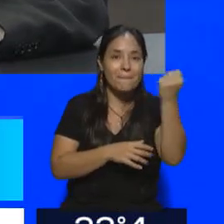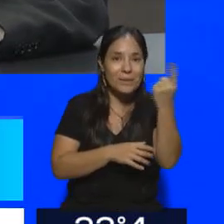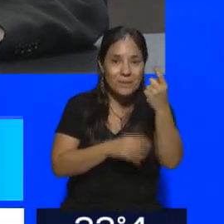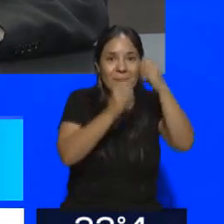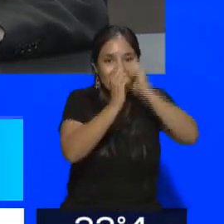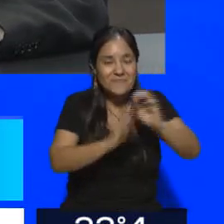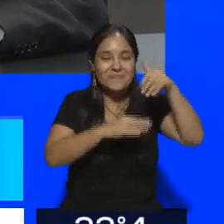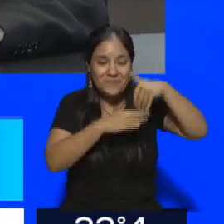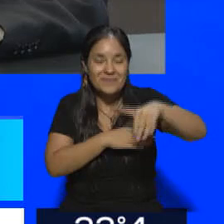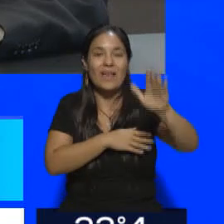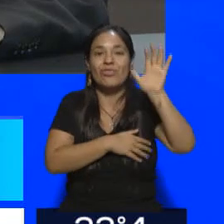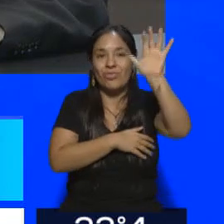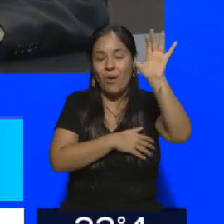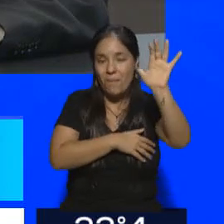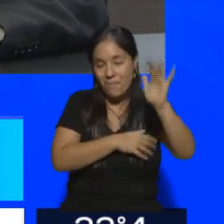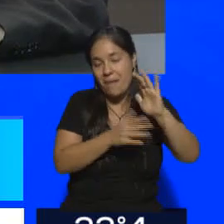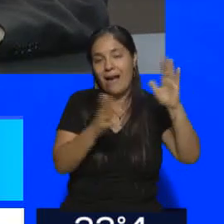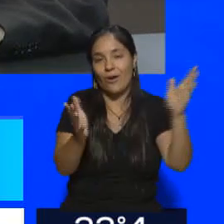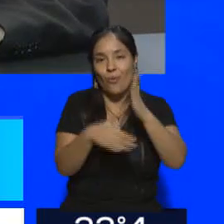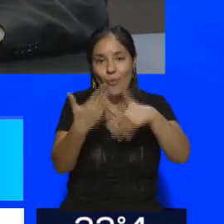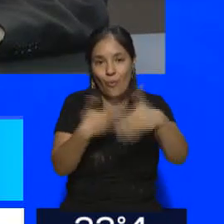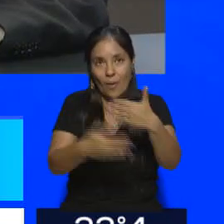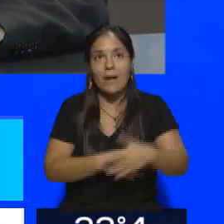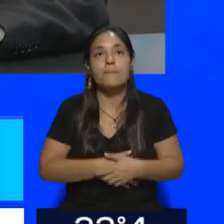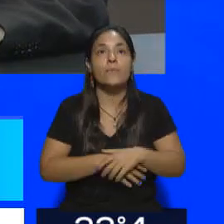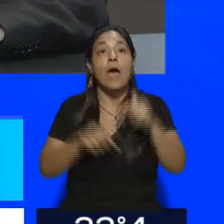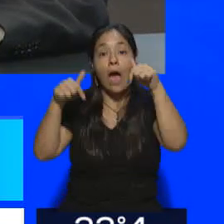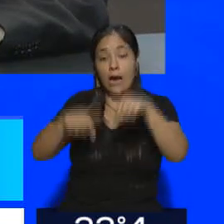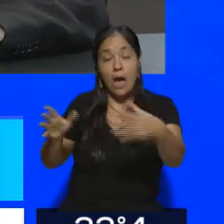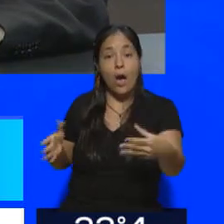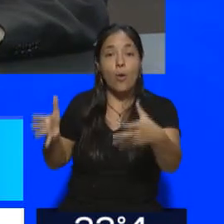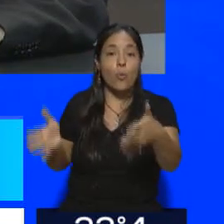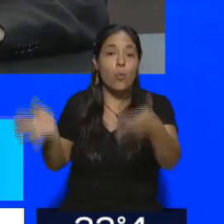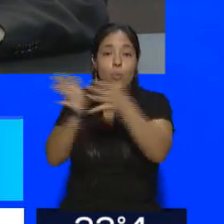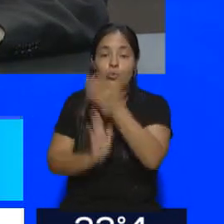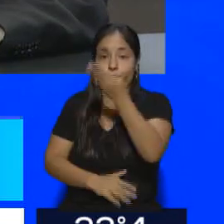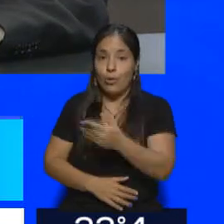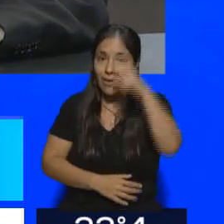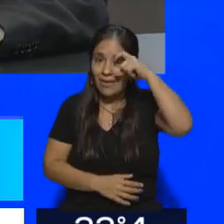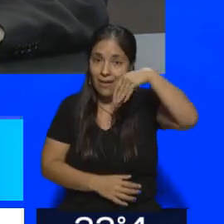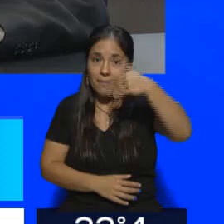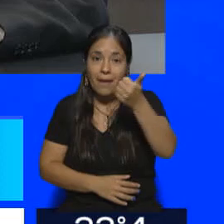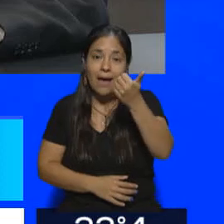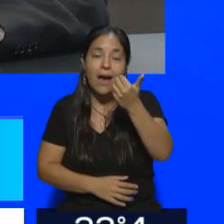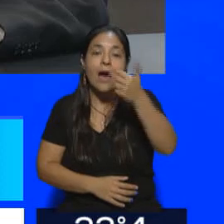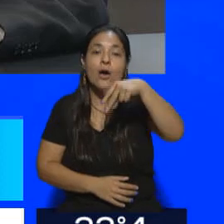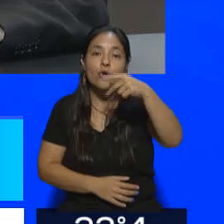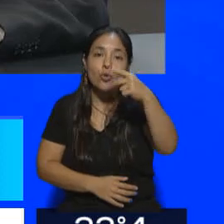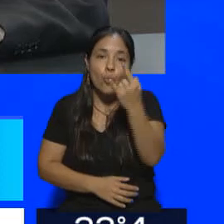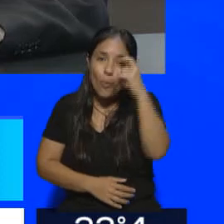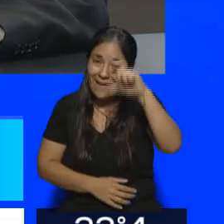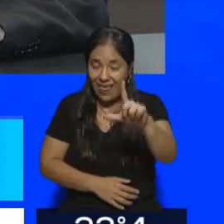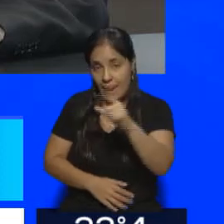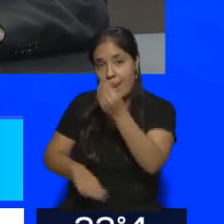nueva participación de Godecruz en la Copa Libertadores de América. Aquí en el estudio con Emanuel Vergara vamos a ir alternando